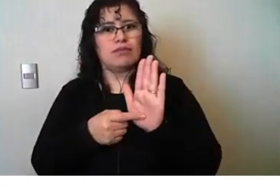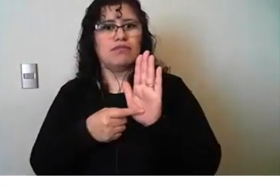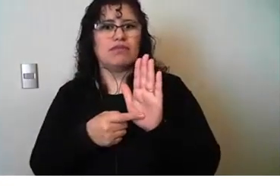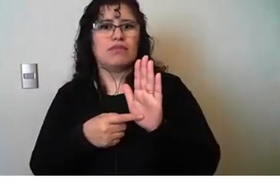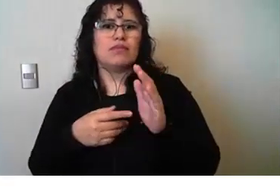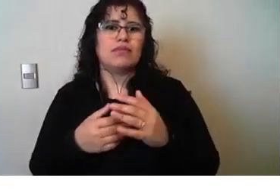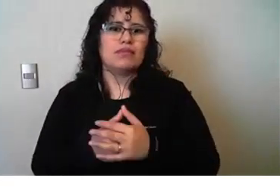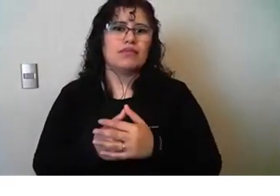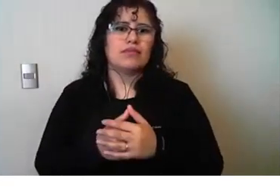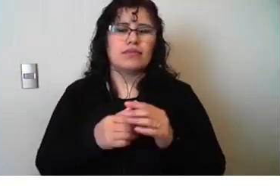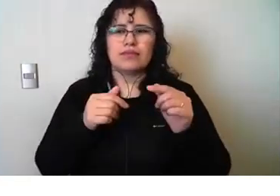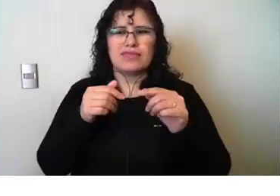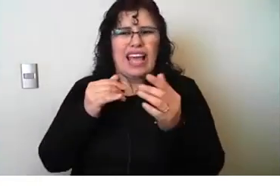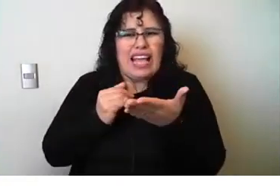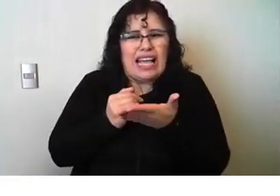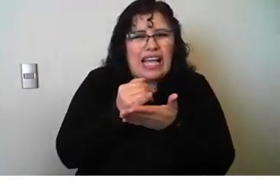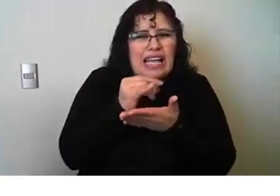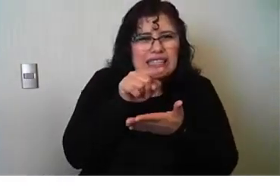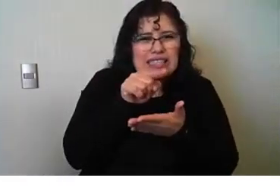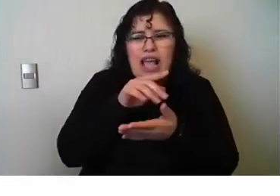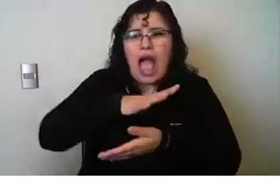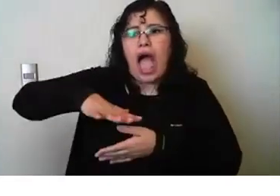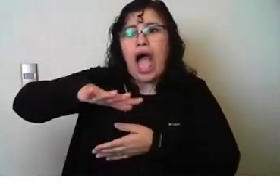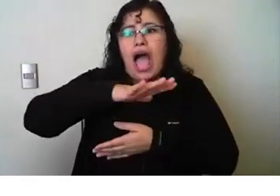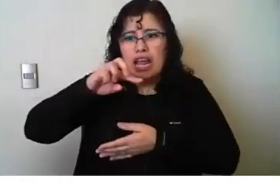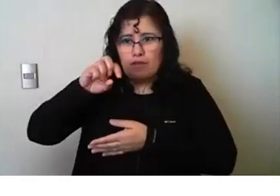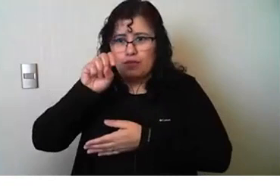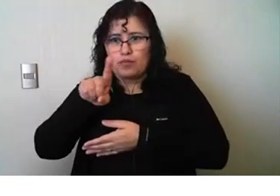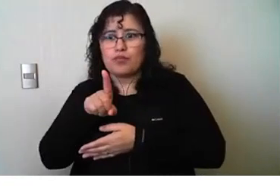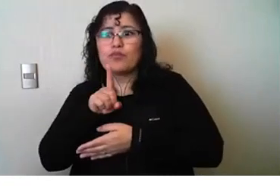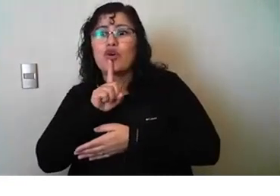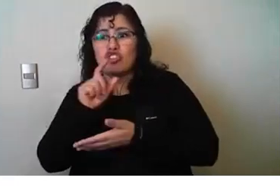como una introducción, una área postcentral, que es una área